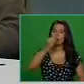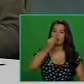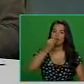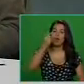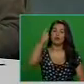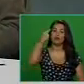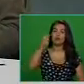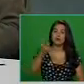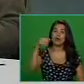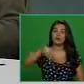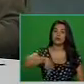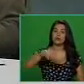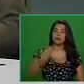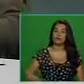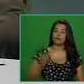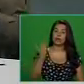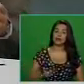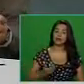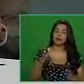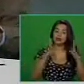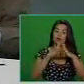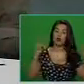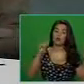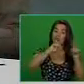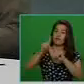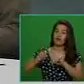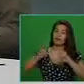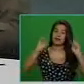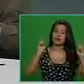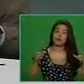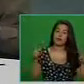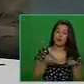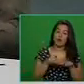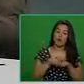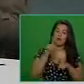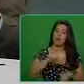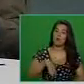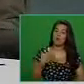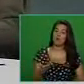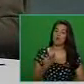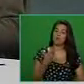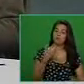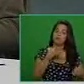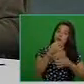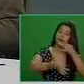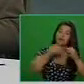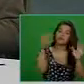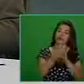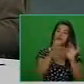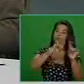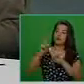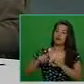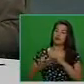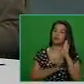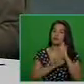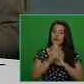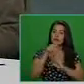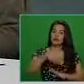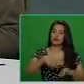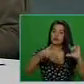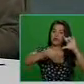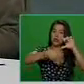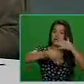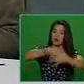ciudad capital como parte de estos ejes temáticos, como parte de disertar acerca de los avances en nuestro